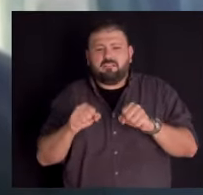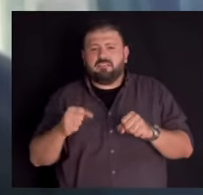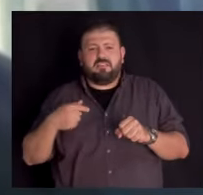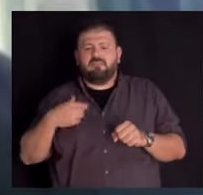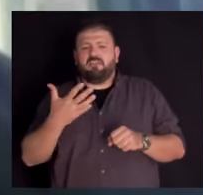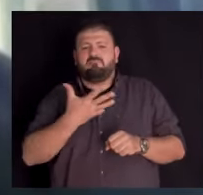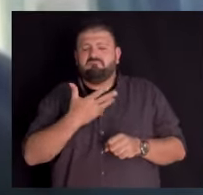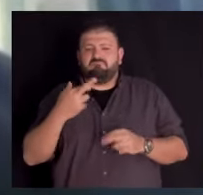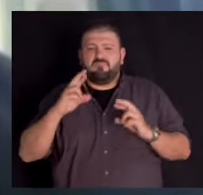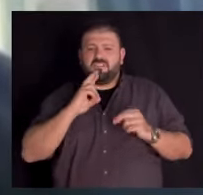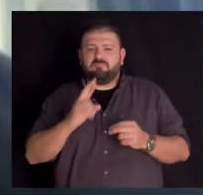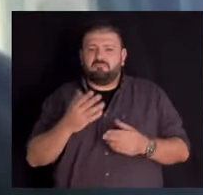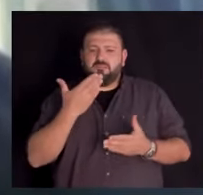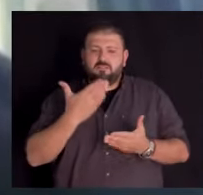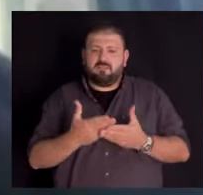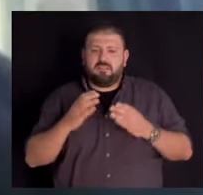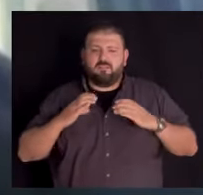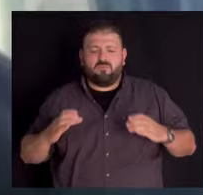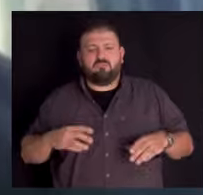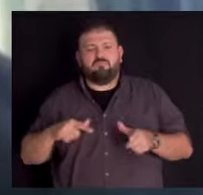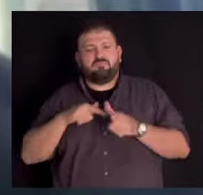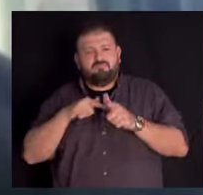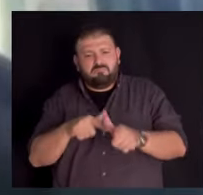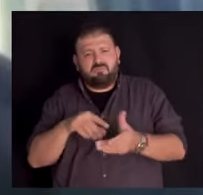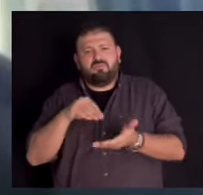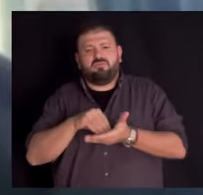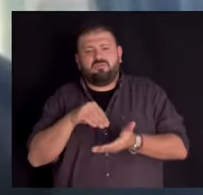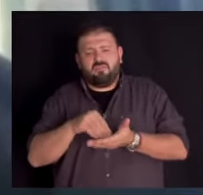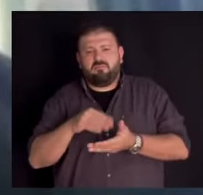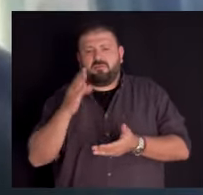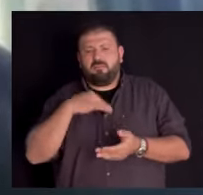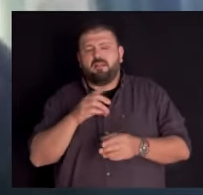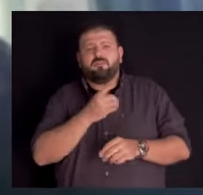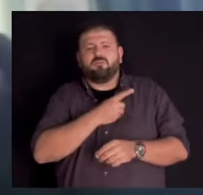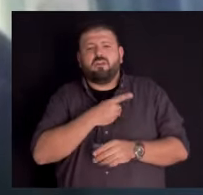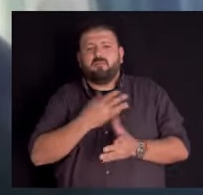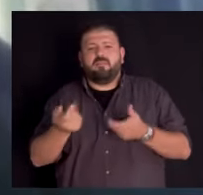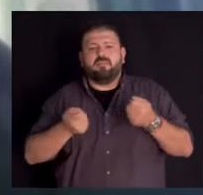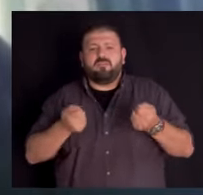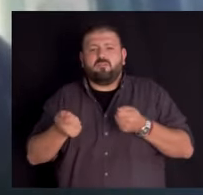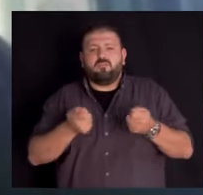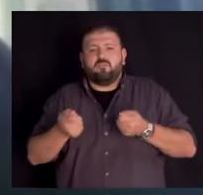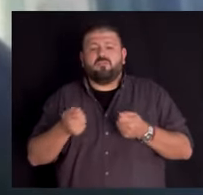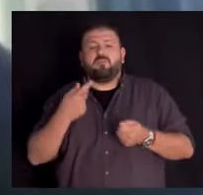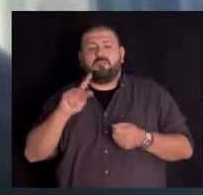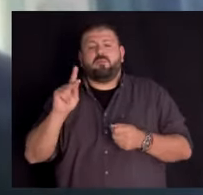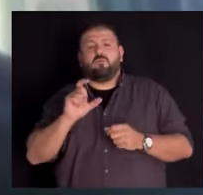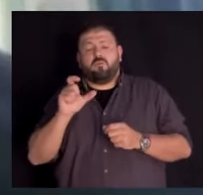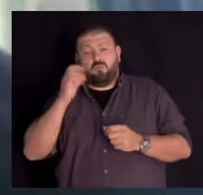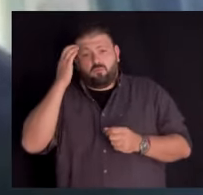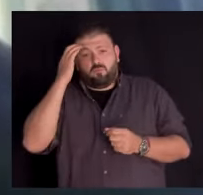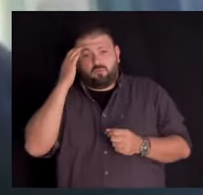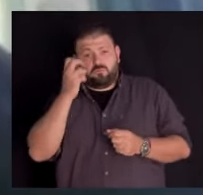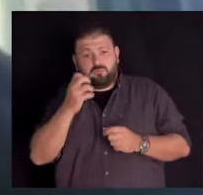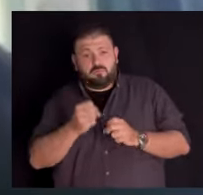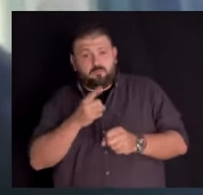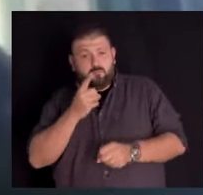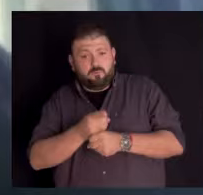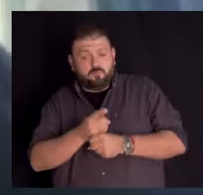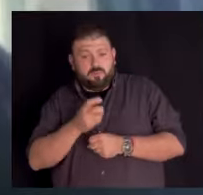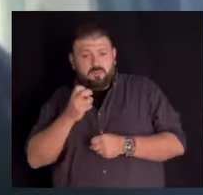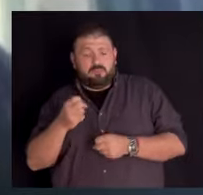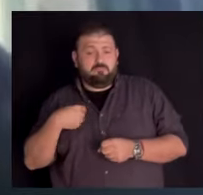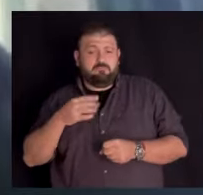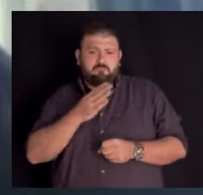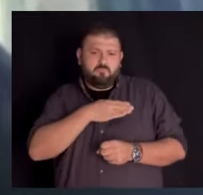un resultado, una respuesta favorable, solamente era puro control. Conozco la oportunidad y digo, bueno, pues total, ¿qué